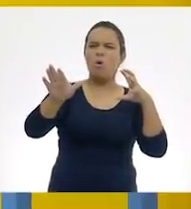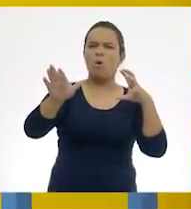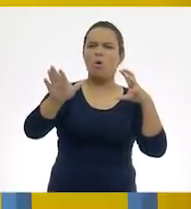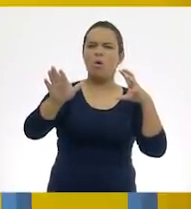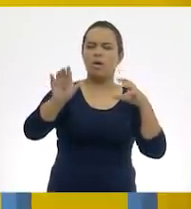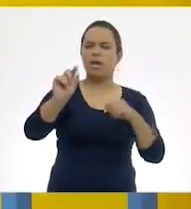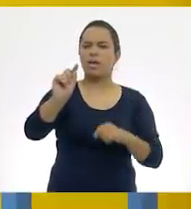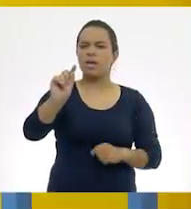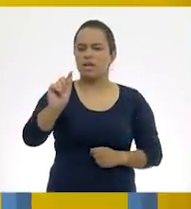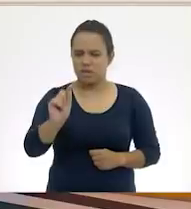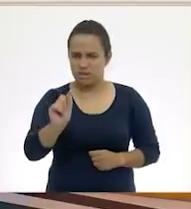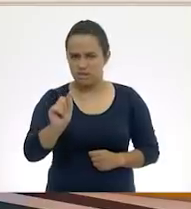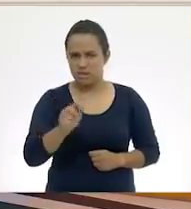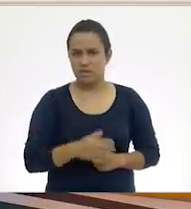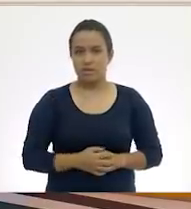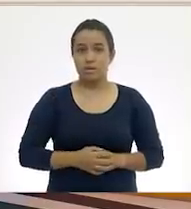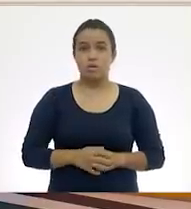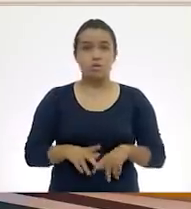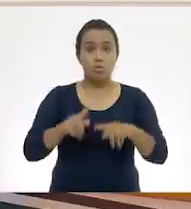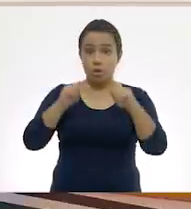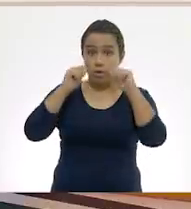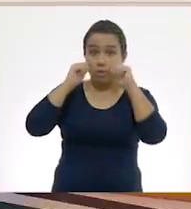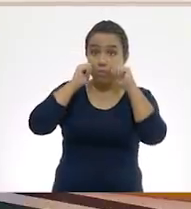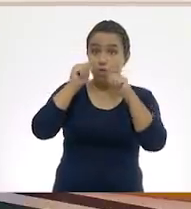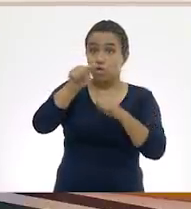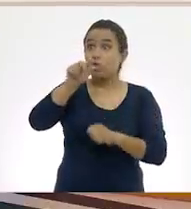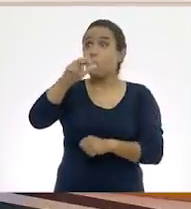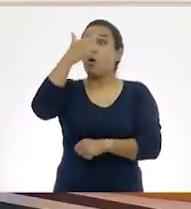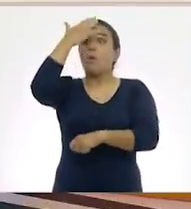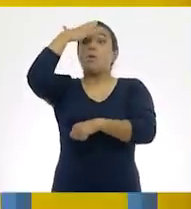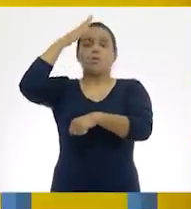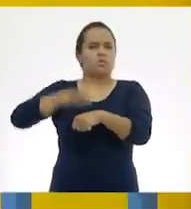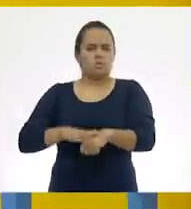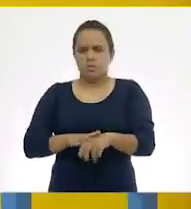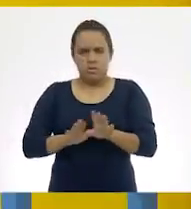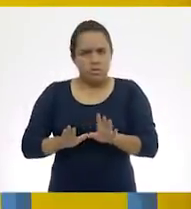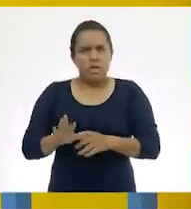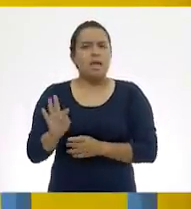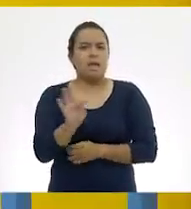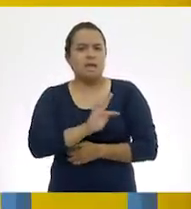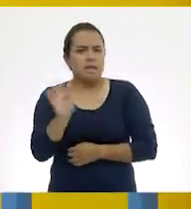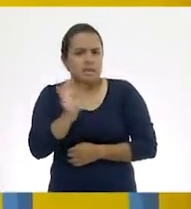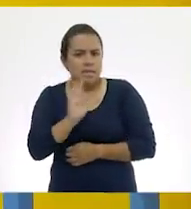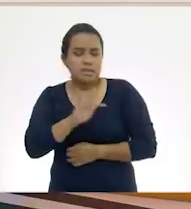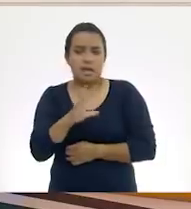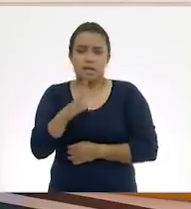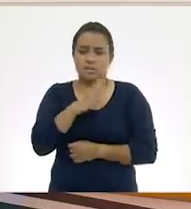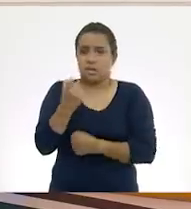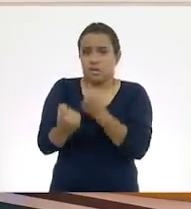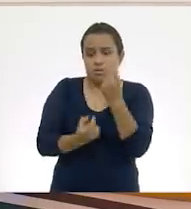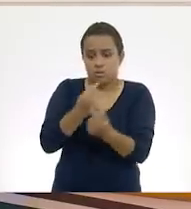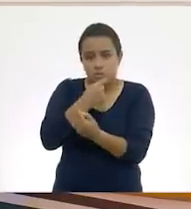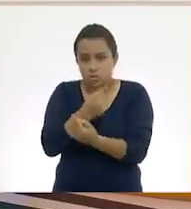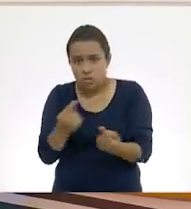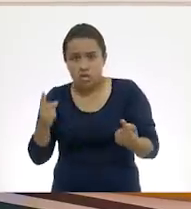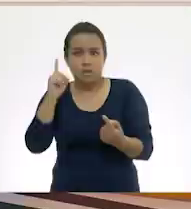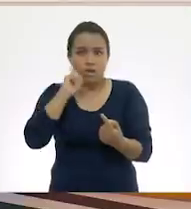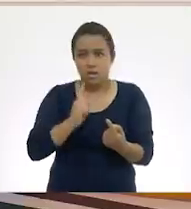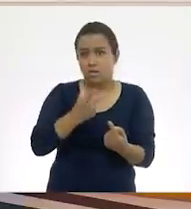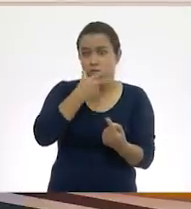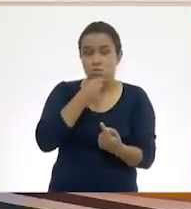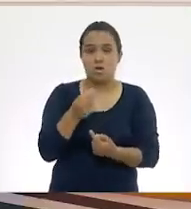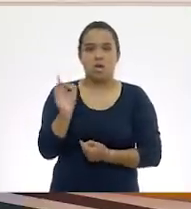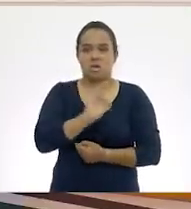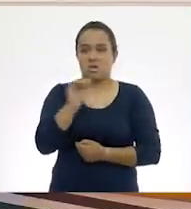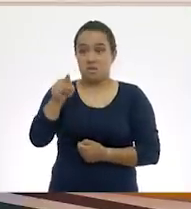amelocotonizado. A ver, no importa si no nos acordamos. Probablemente hay algunos niños o algunas niñas